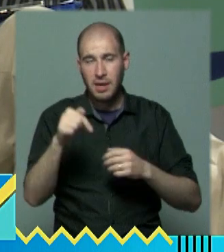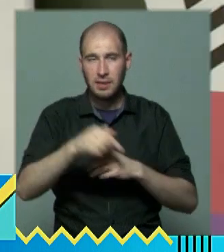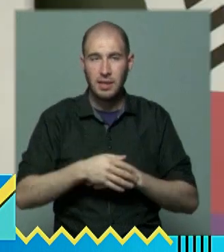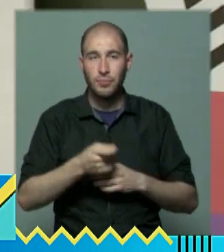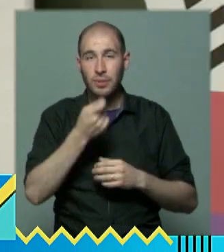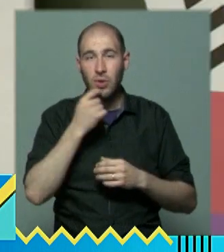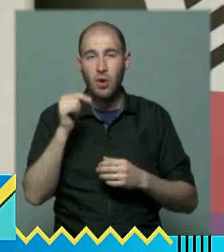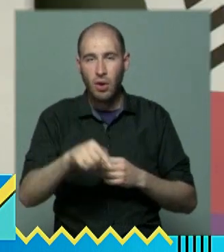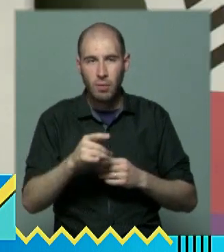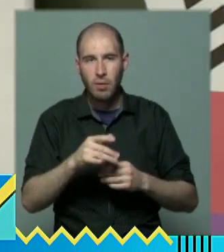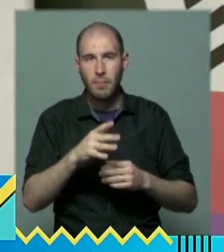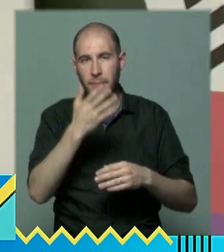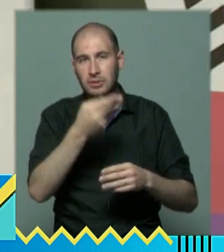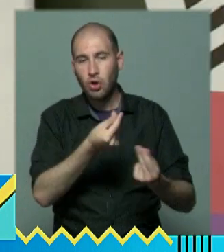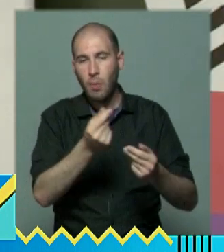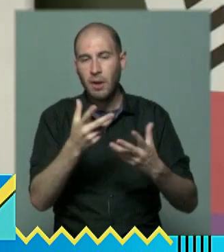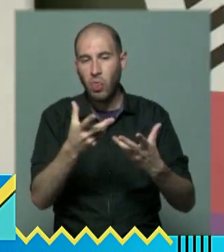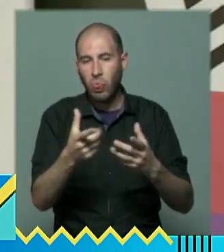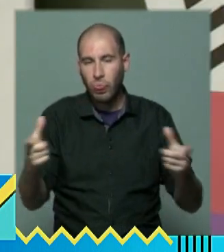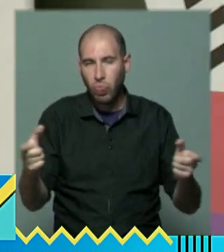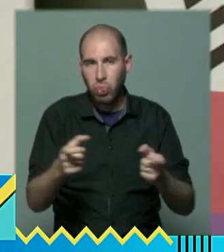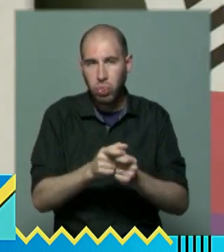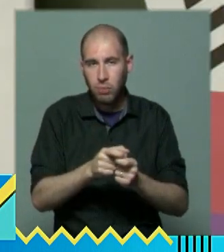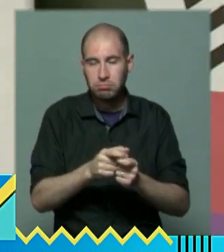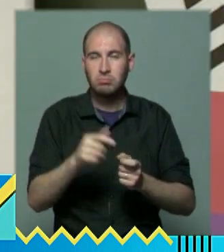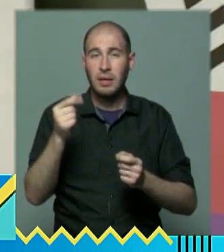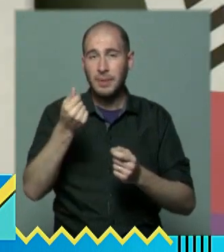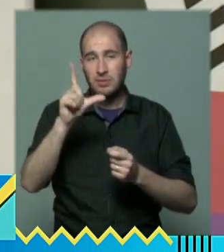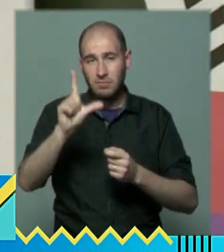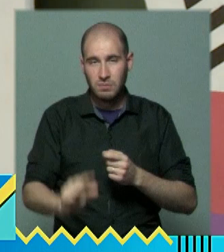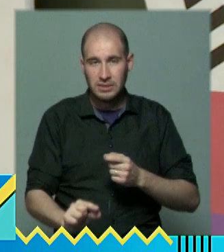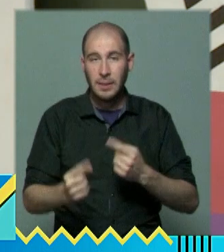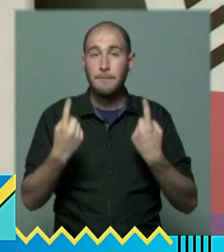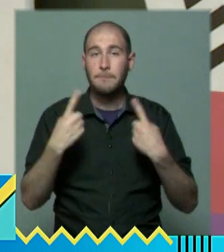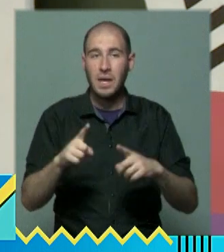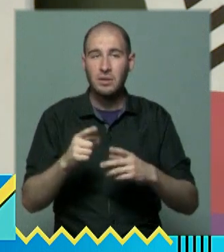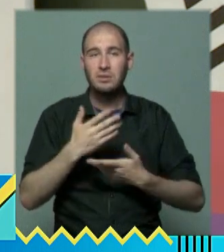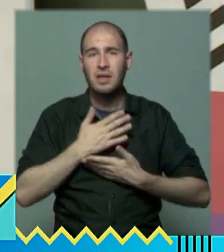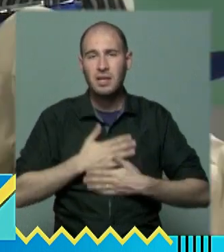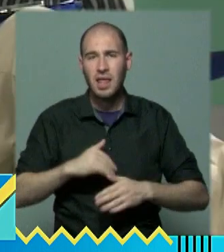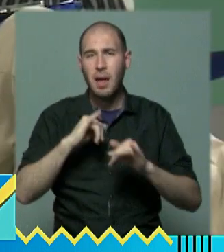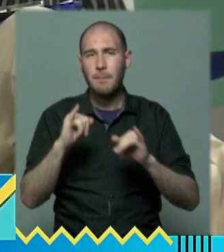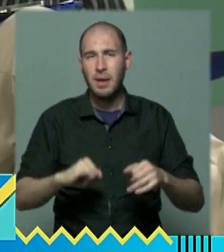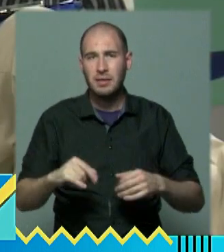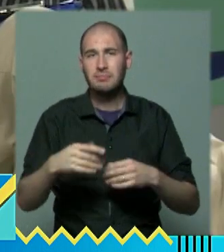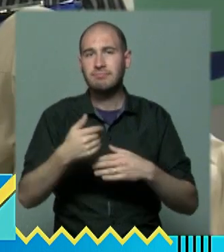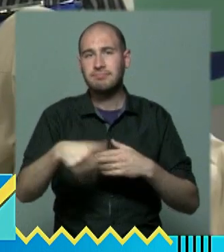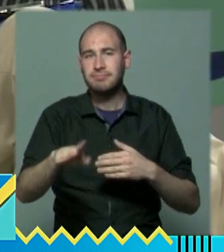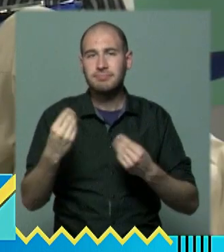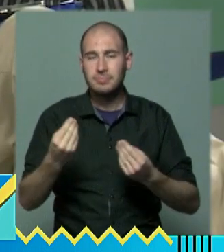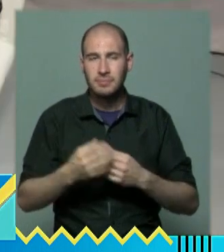Si vos seguís acorralando al consumo, y va a bajar la inflación, digo, pero va a ser la tranquilidad o la paz de los cementerios.